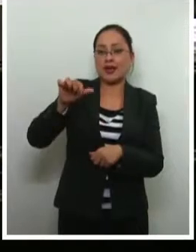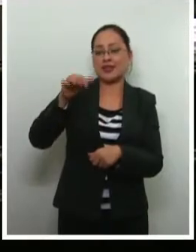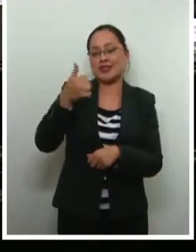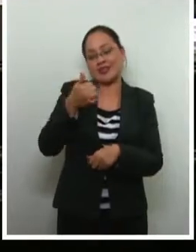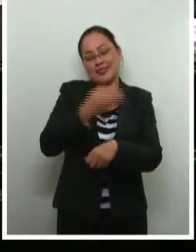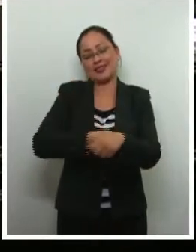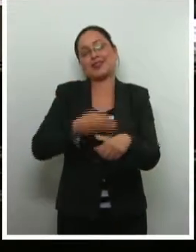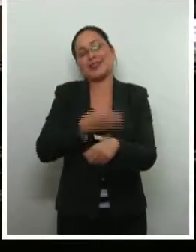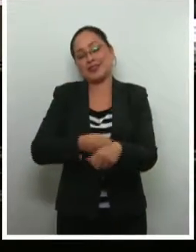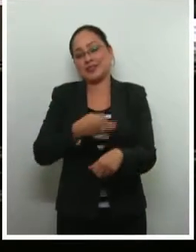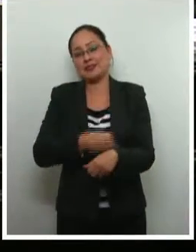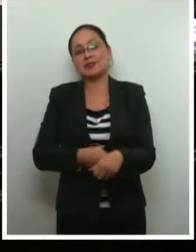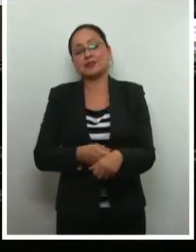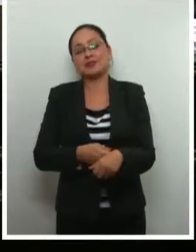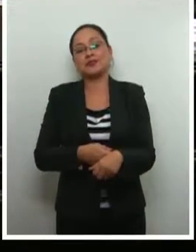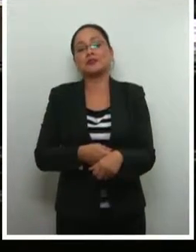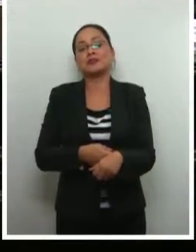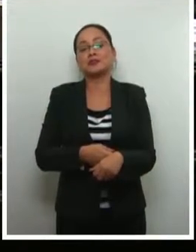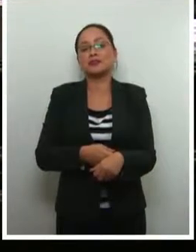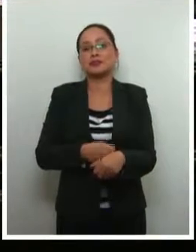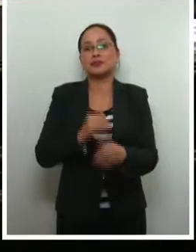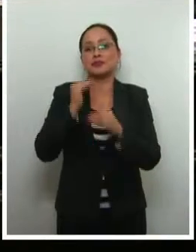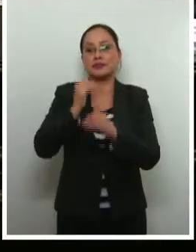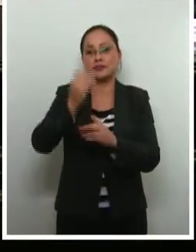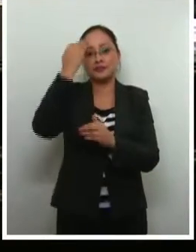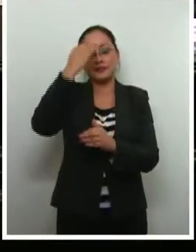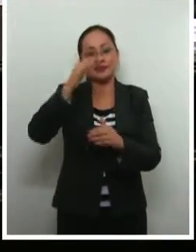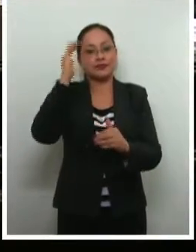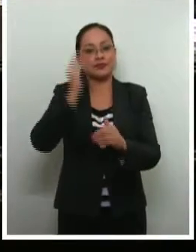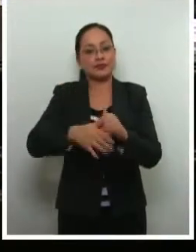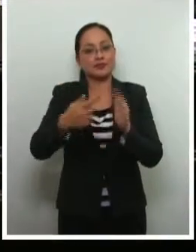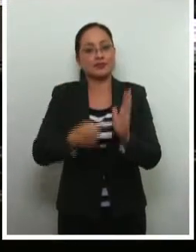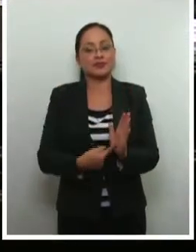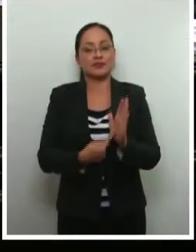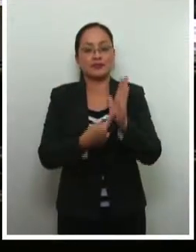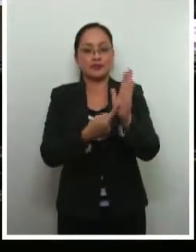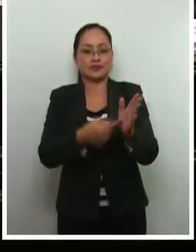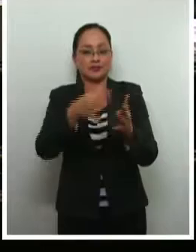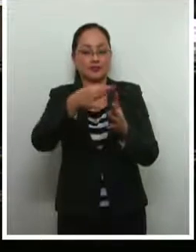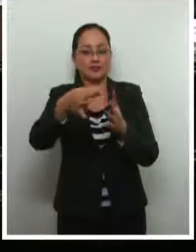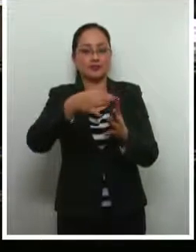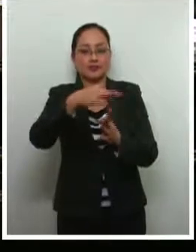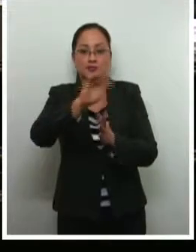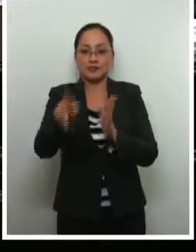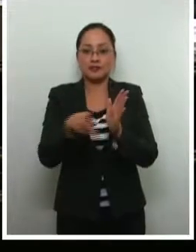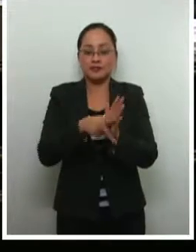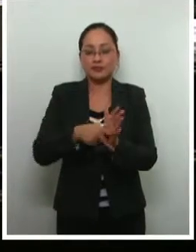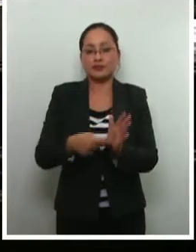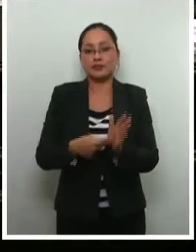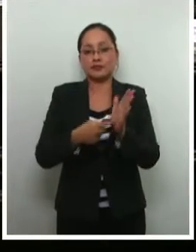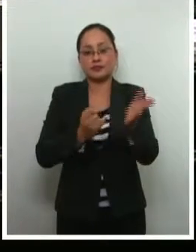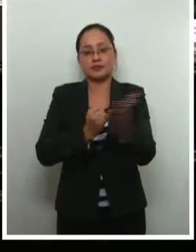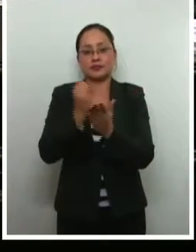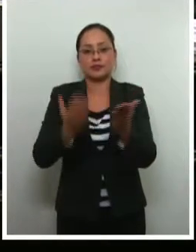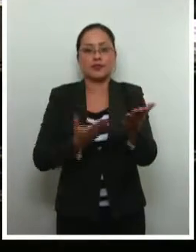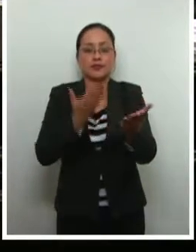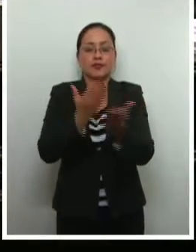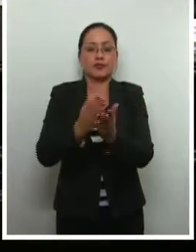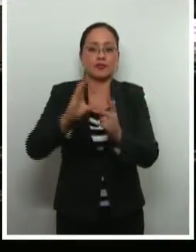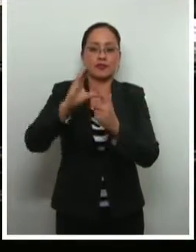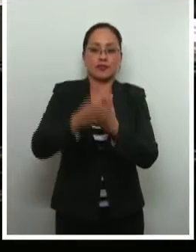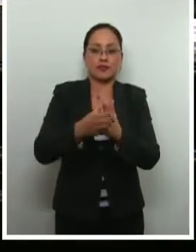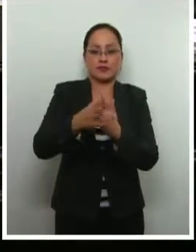horas se vence el término para presentar las reservas del dictamen de la Comisión